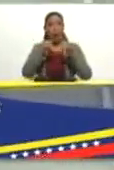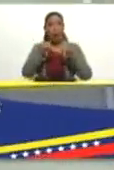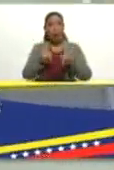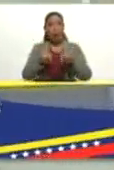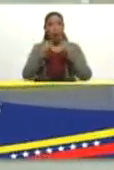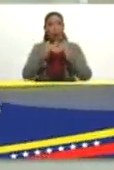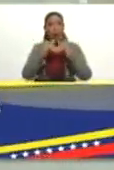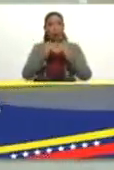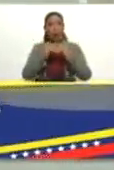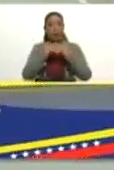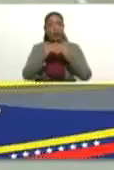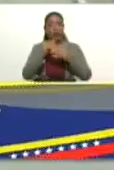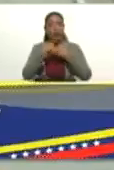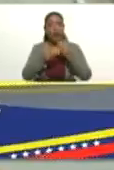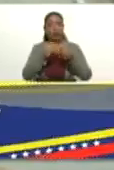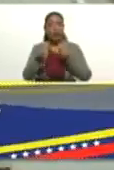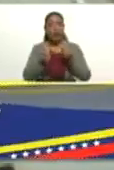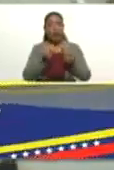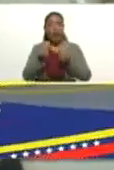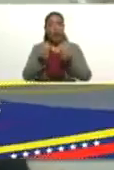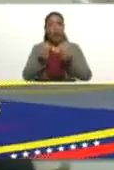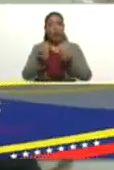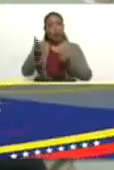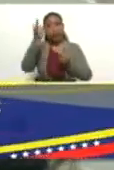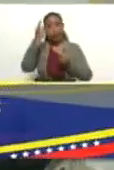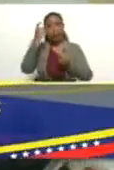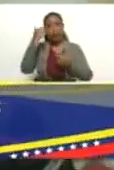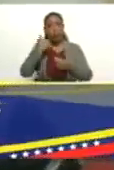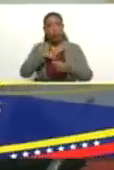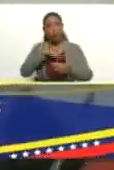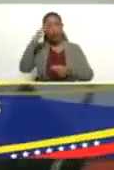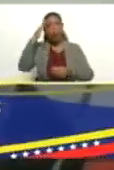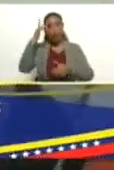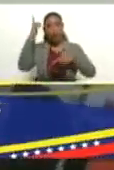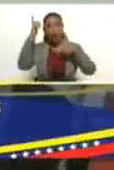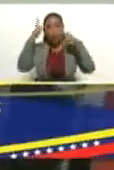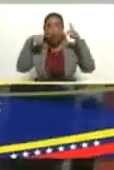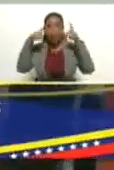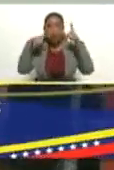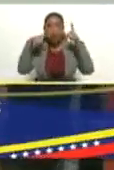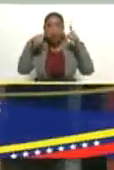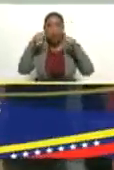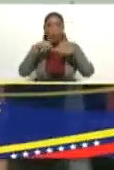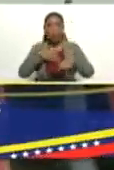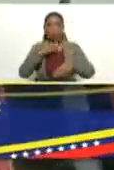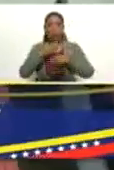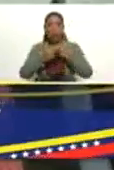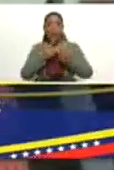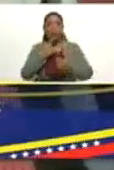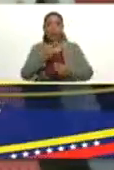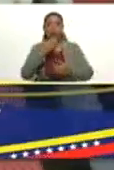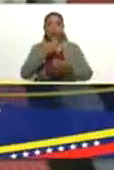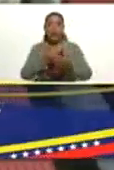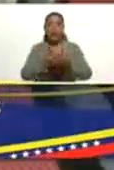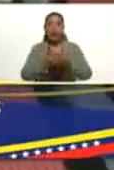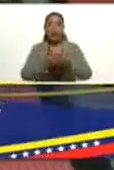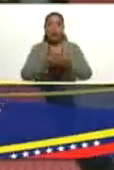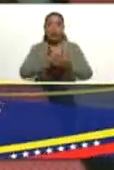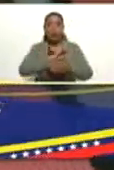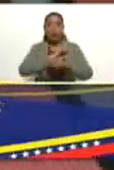vivienda dándole ese calor humano, como nos los enseñó nuestro comandante Hugo Chávez Frías, y hoy podemos dar las gracias desde aquí, desde su